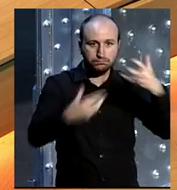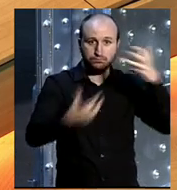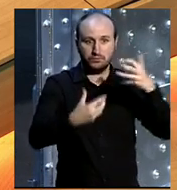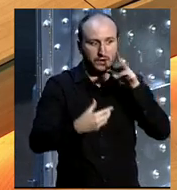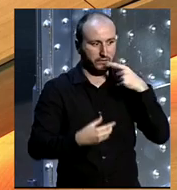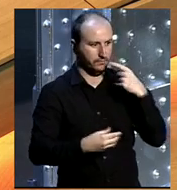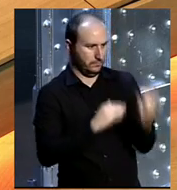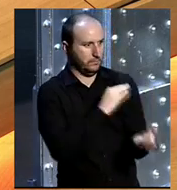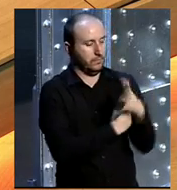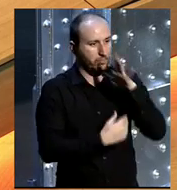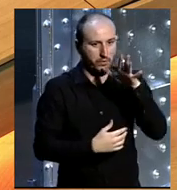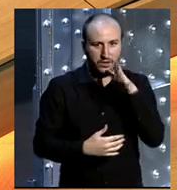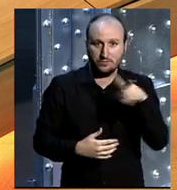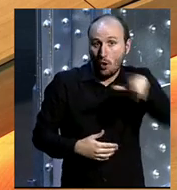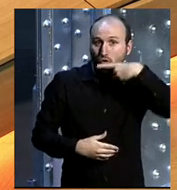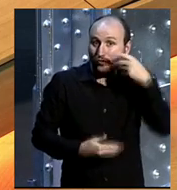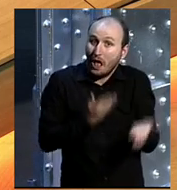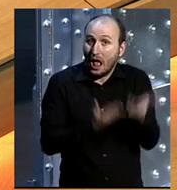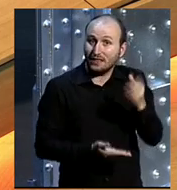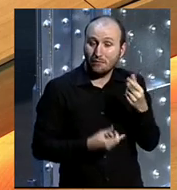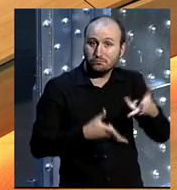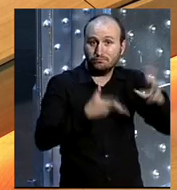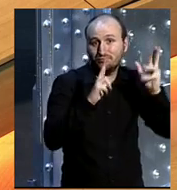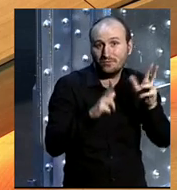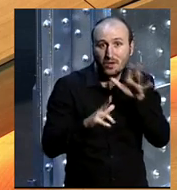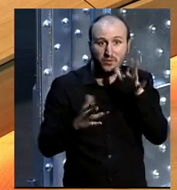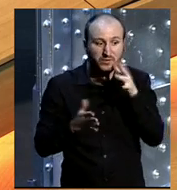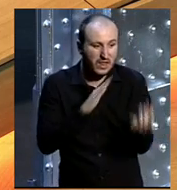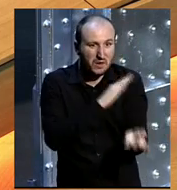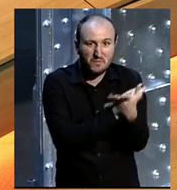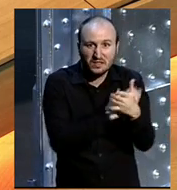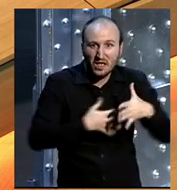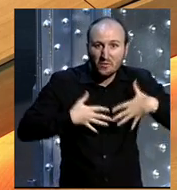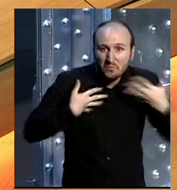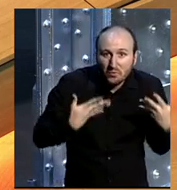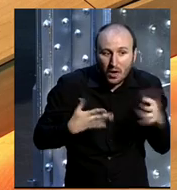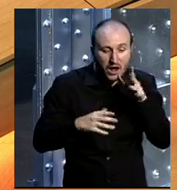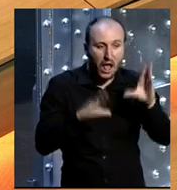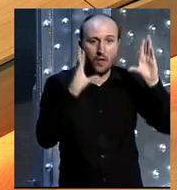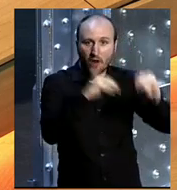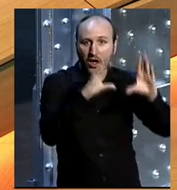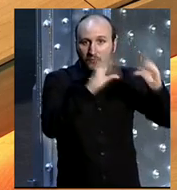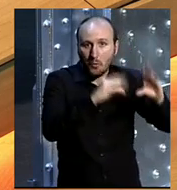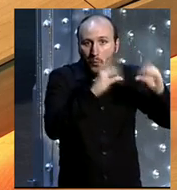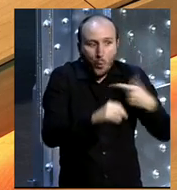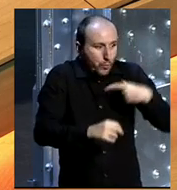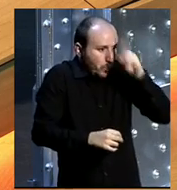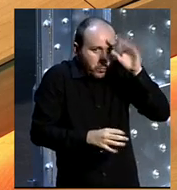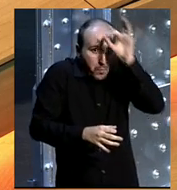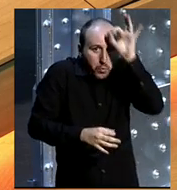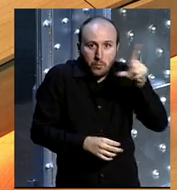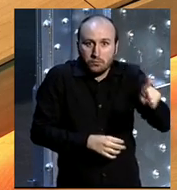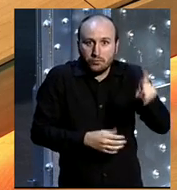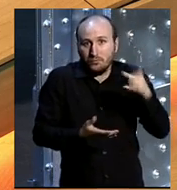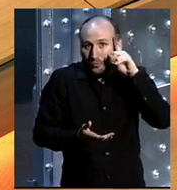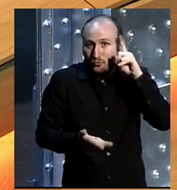para qué viene, y nosotros no hemos dado datos ni hemos dicho nada, pero aparecen allí de repente y no sabemos cómo quitarlas cuando estamos haciendo un clic de una